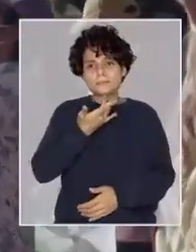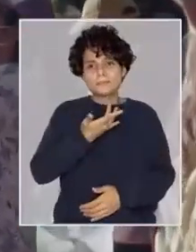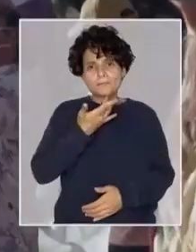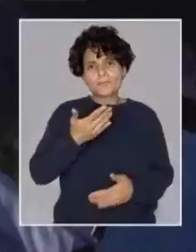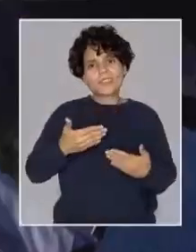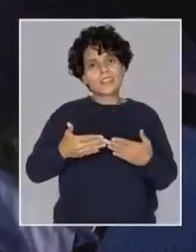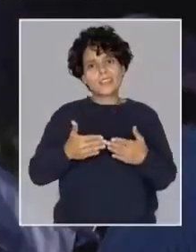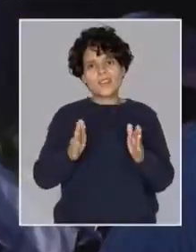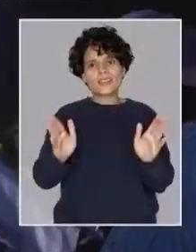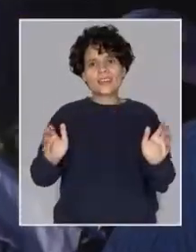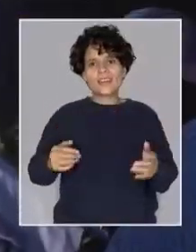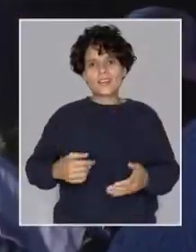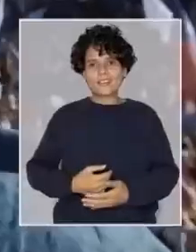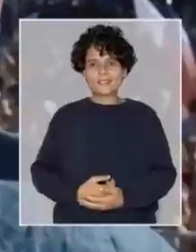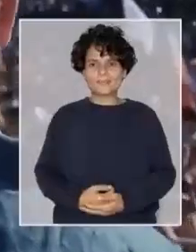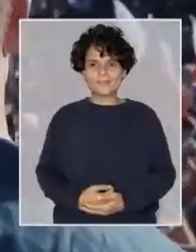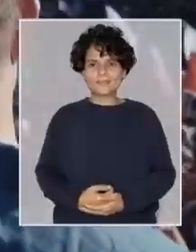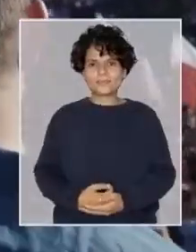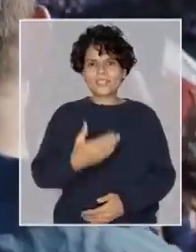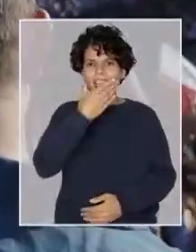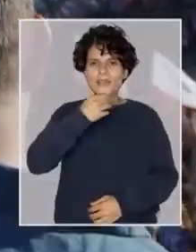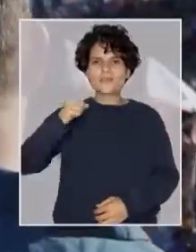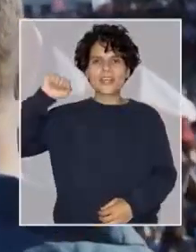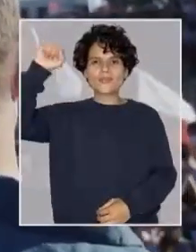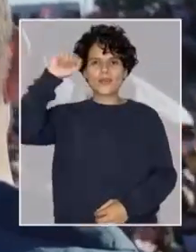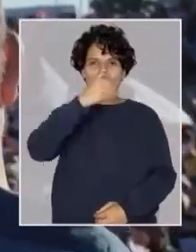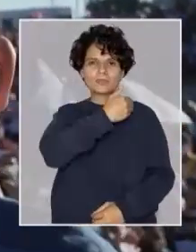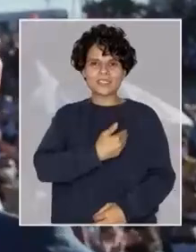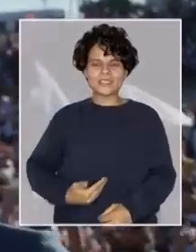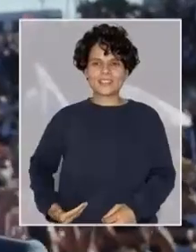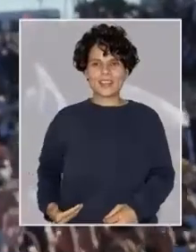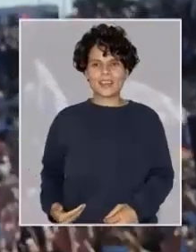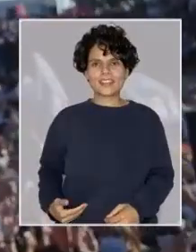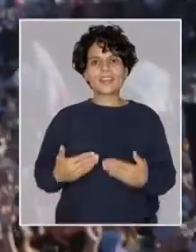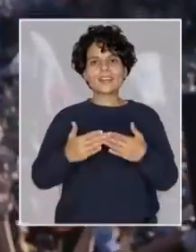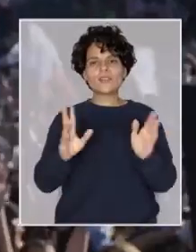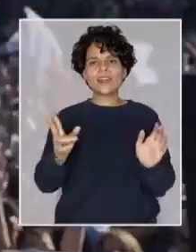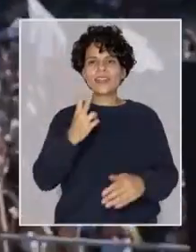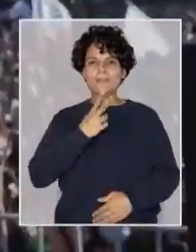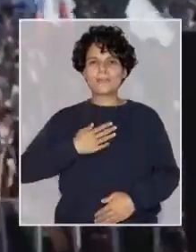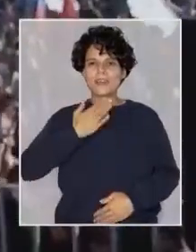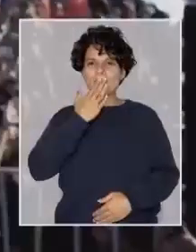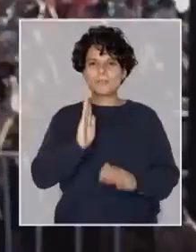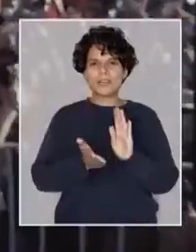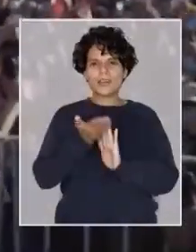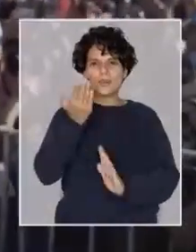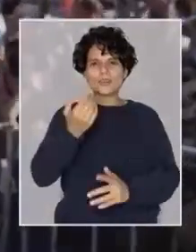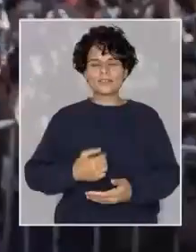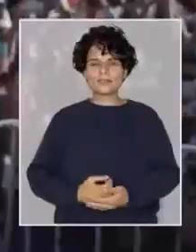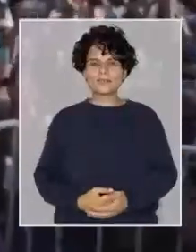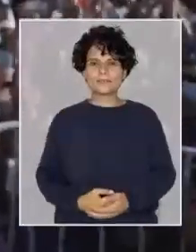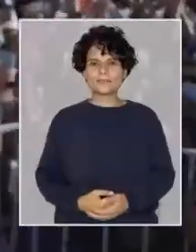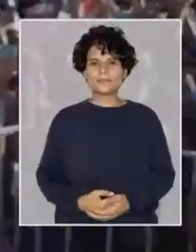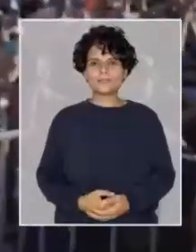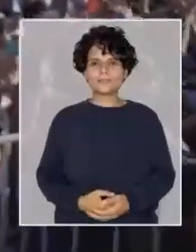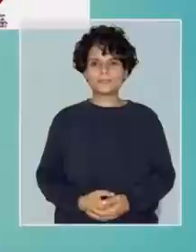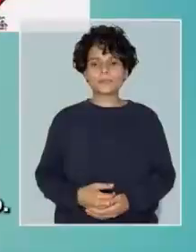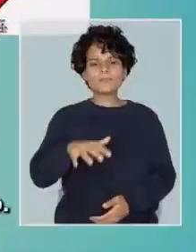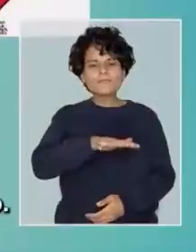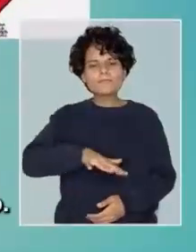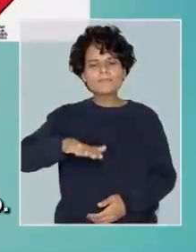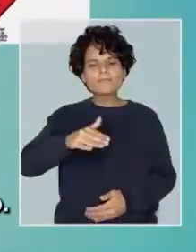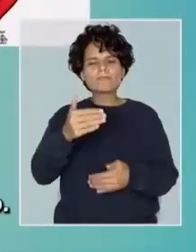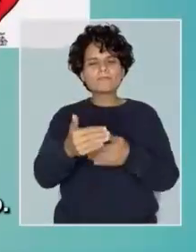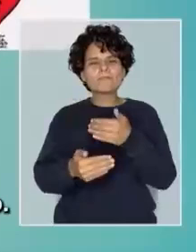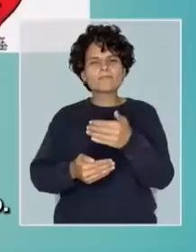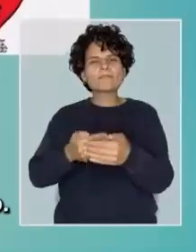concretamente, libertad. Gabriel Boric, presidente. Libertad para vivir mejor. Creo